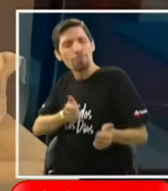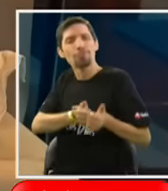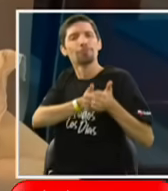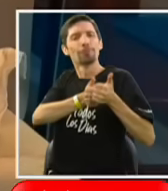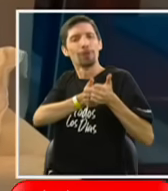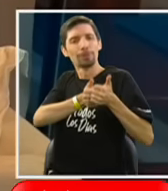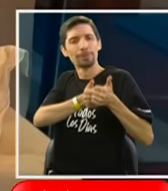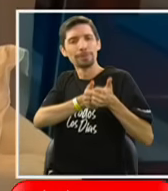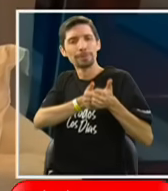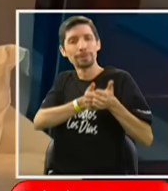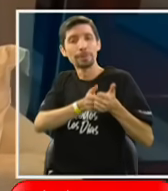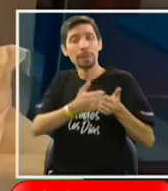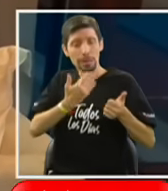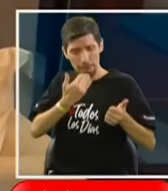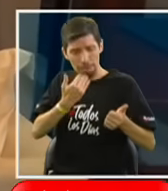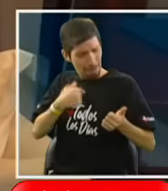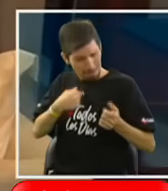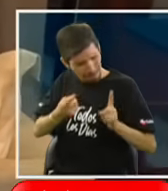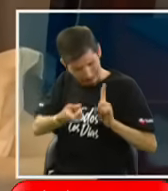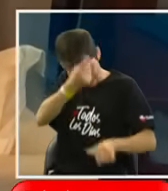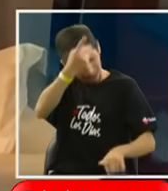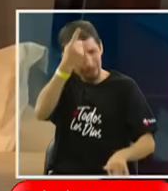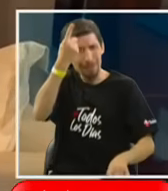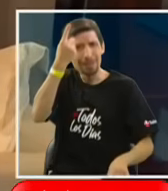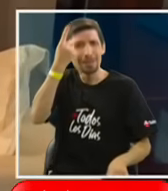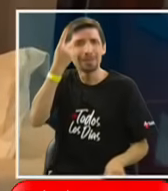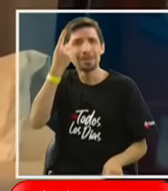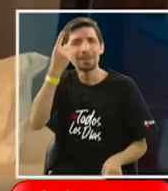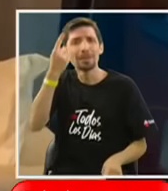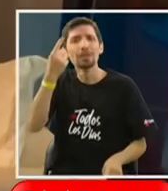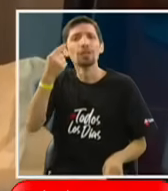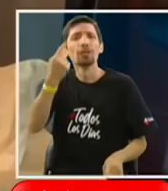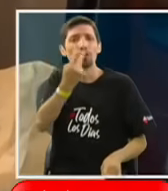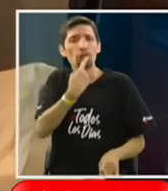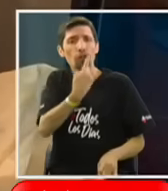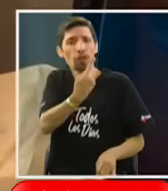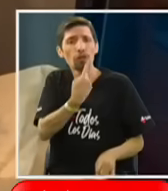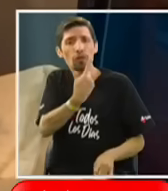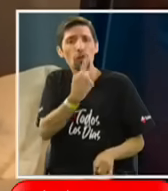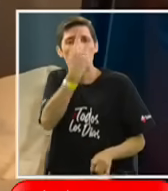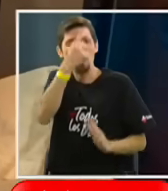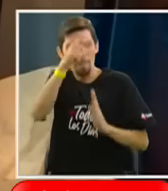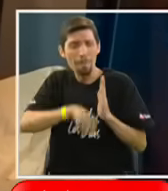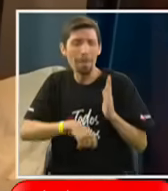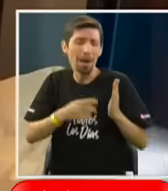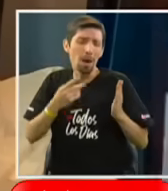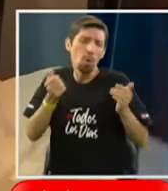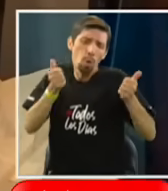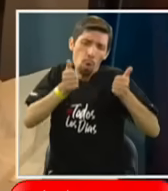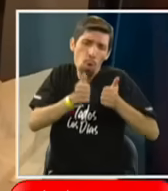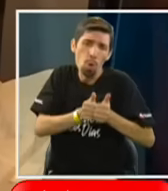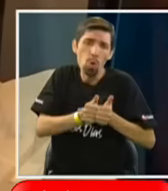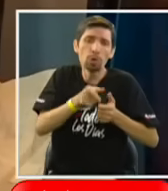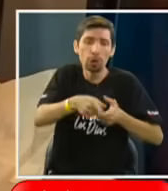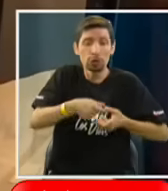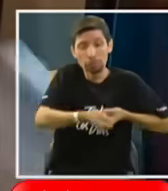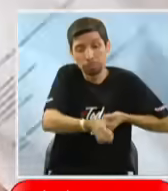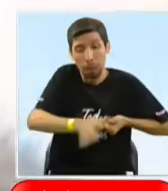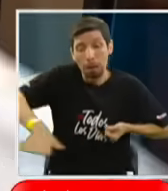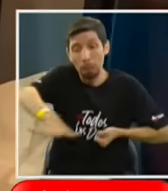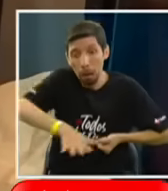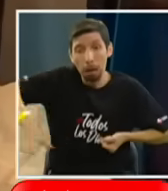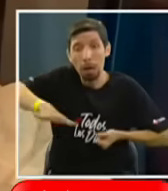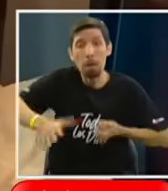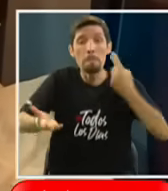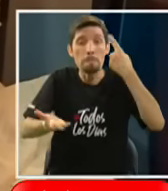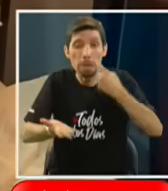juntos. También es mi primera vez, llevamos juntos casi un mes. Pasé el paño mil veces,